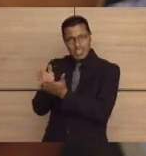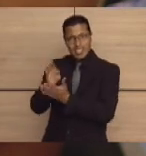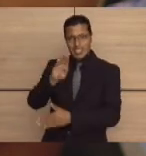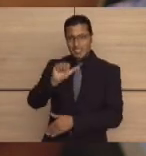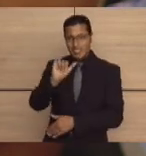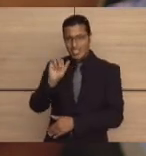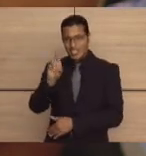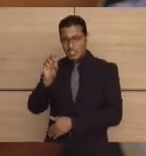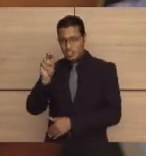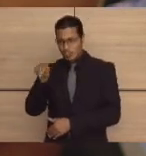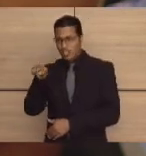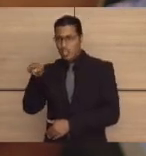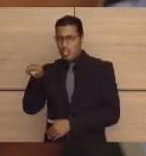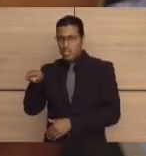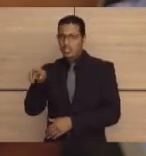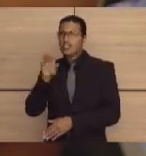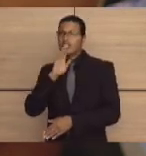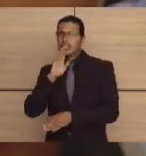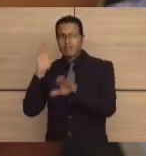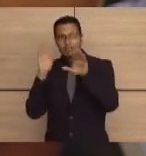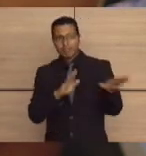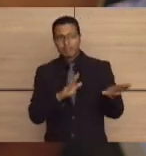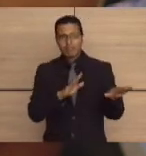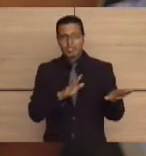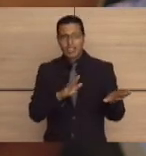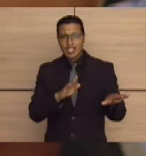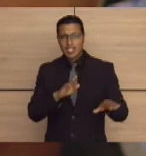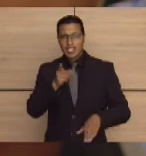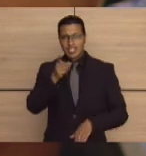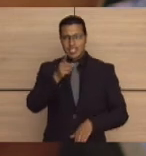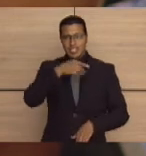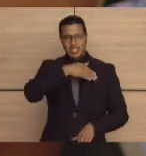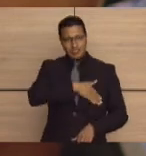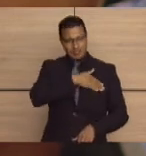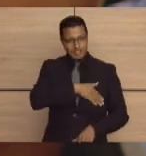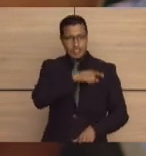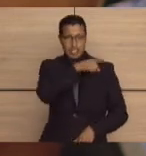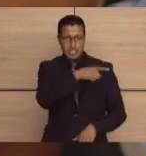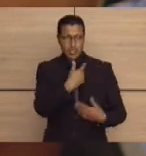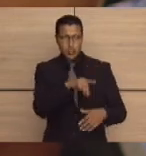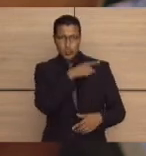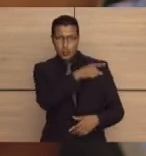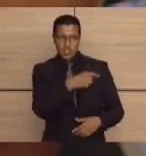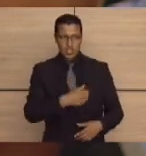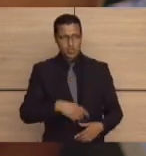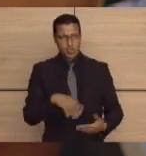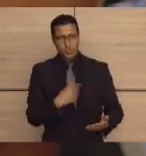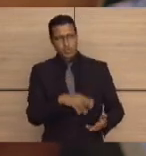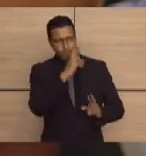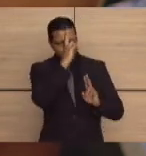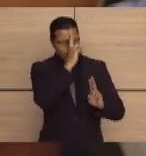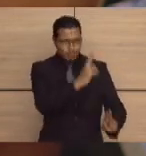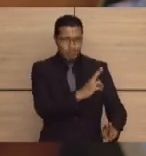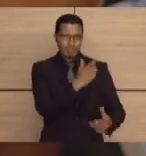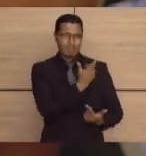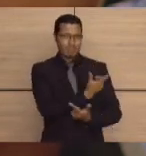ídolo que era Simón Bolívar. Lo consideraba el gran símbolo de la libertad, el gran luchador por una era